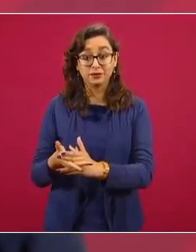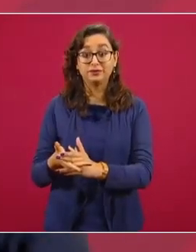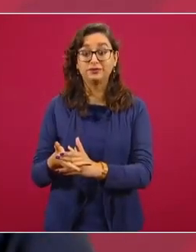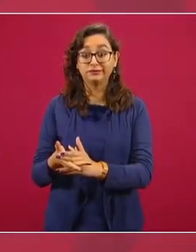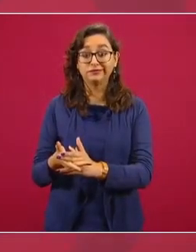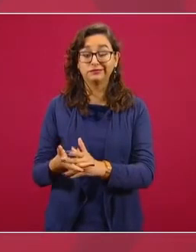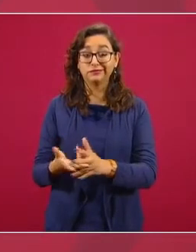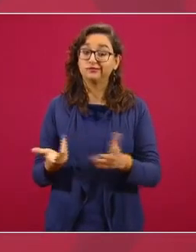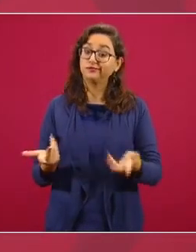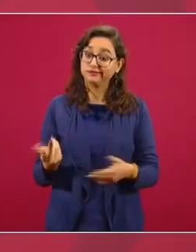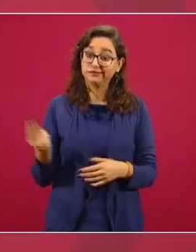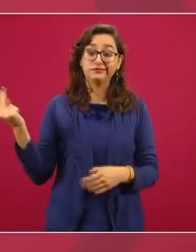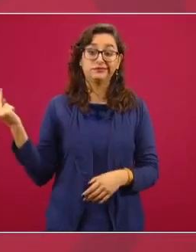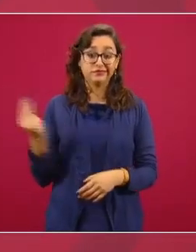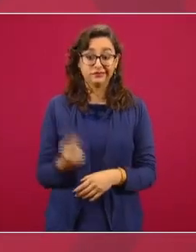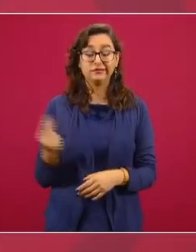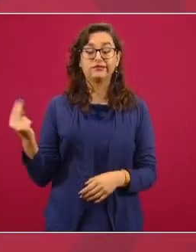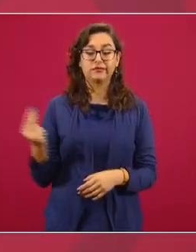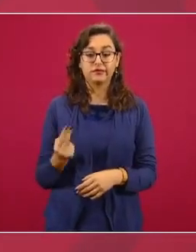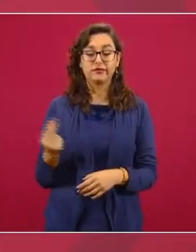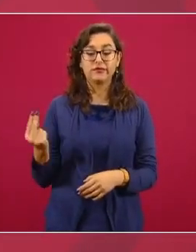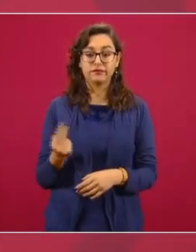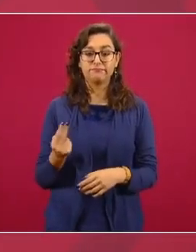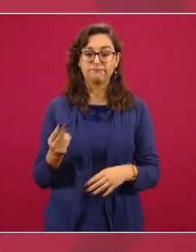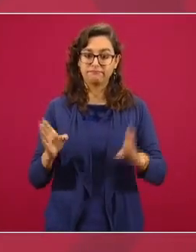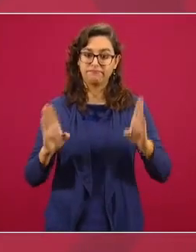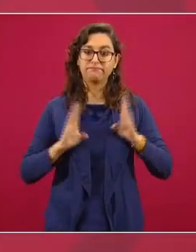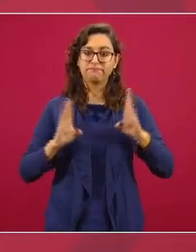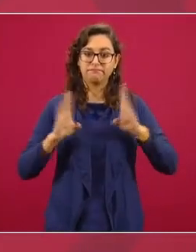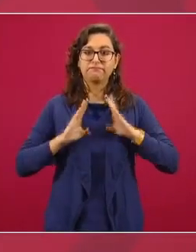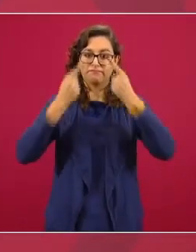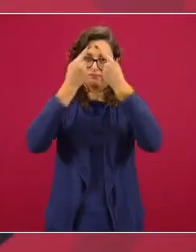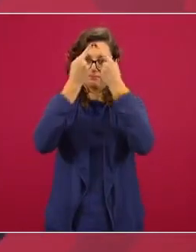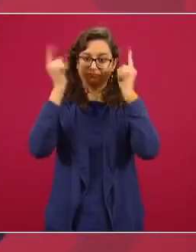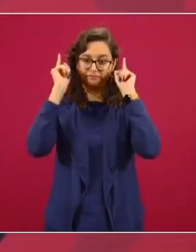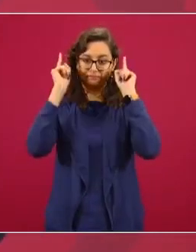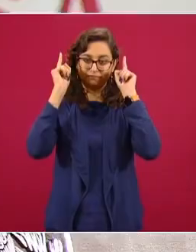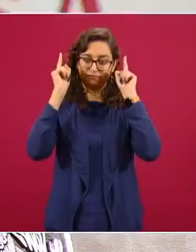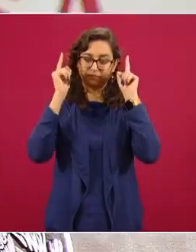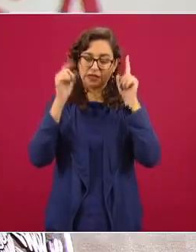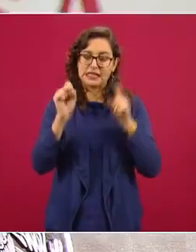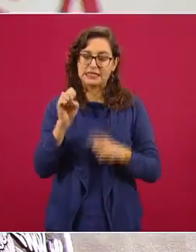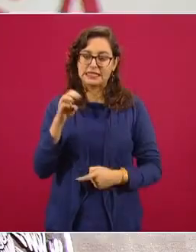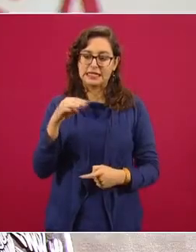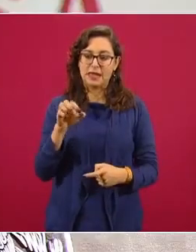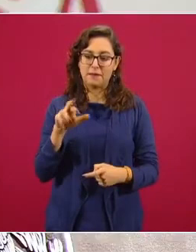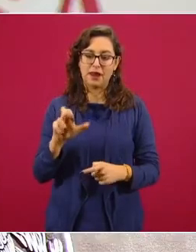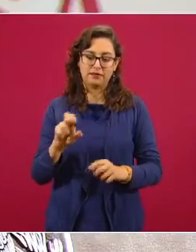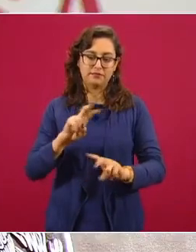pues se requiere que esté la Secretaría de Marina.